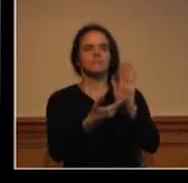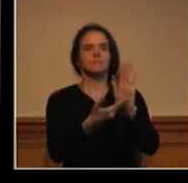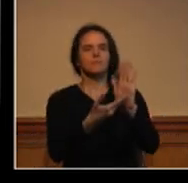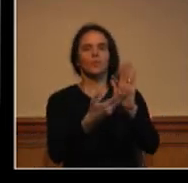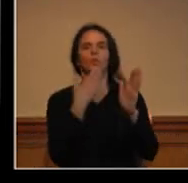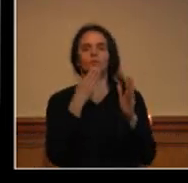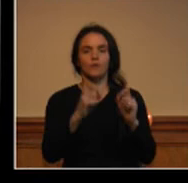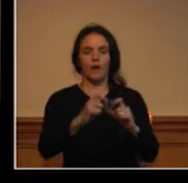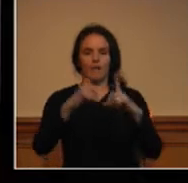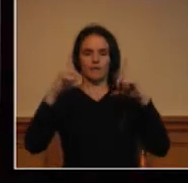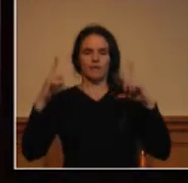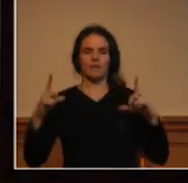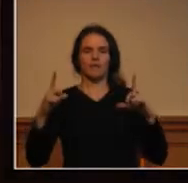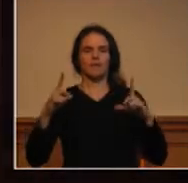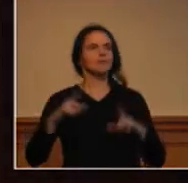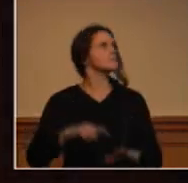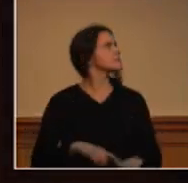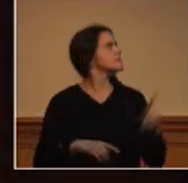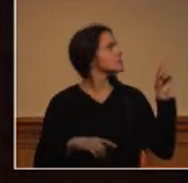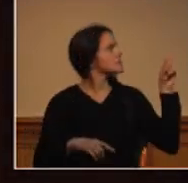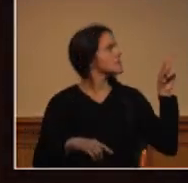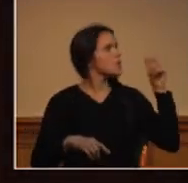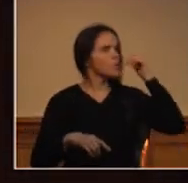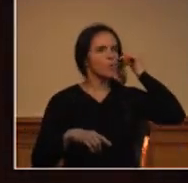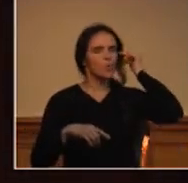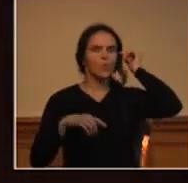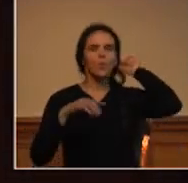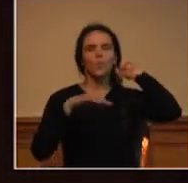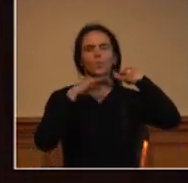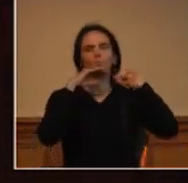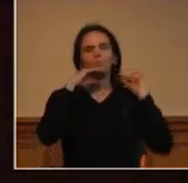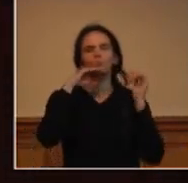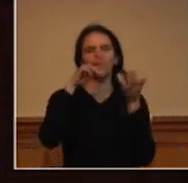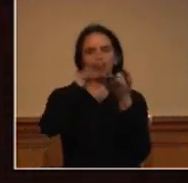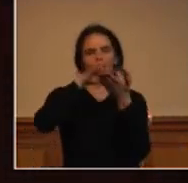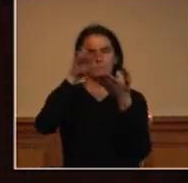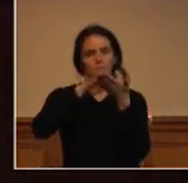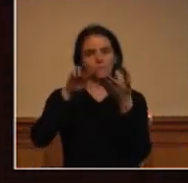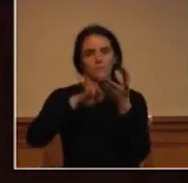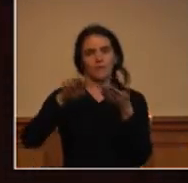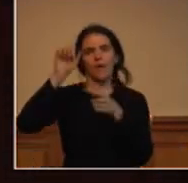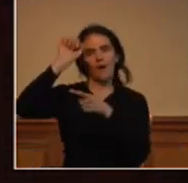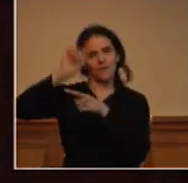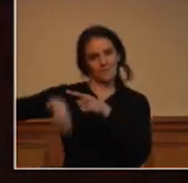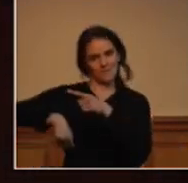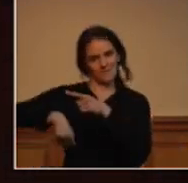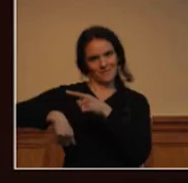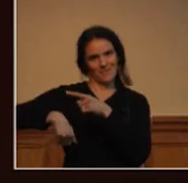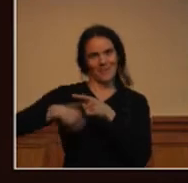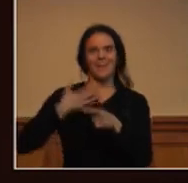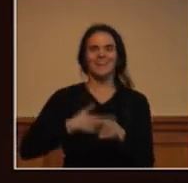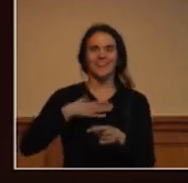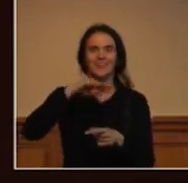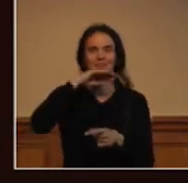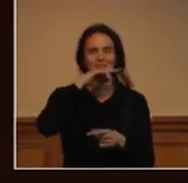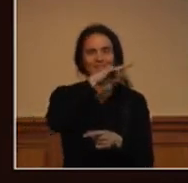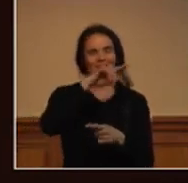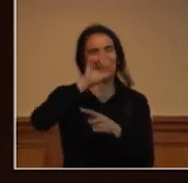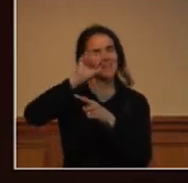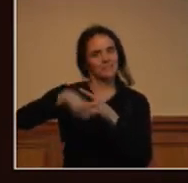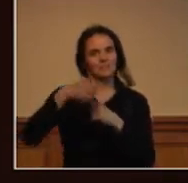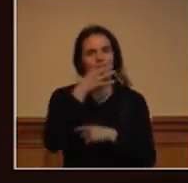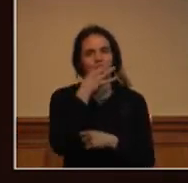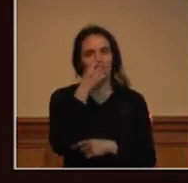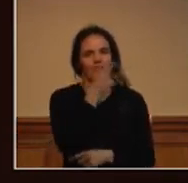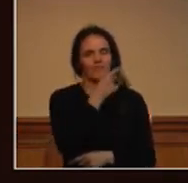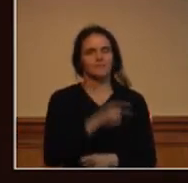que abren la aplicación, la licencia de uso, que la van a tener que leer y la van a tener que aceptar si quieren usar la aplicación.